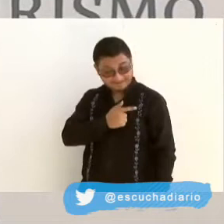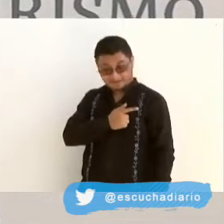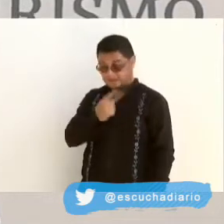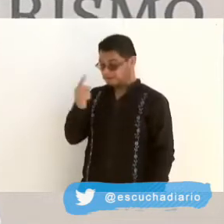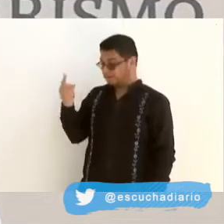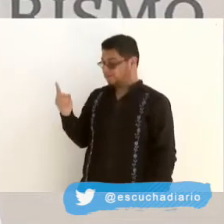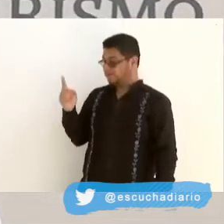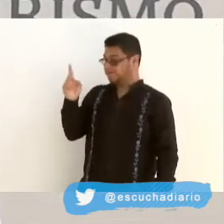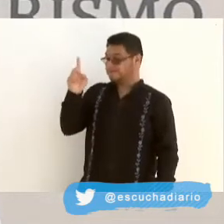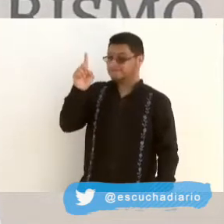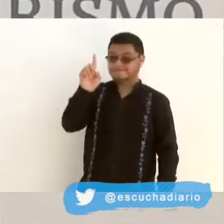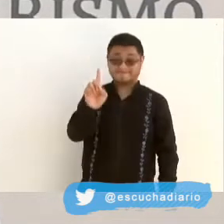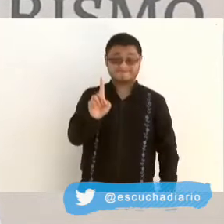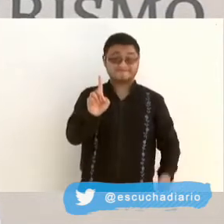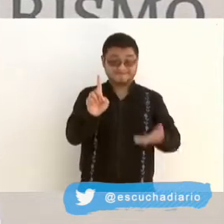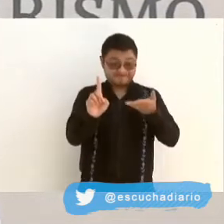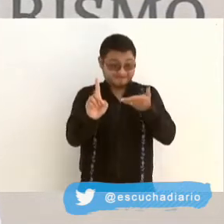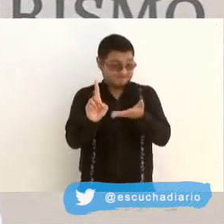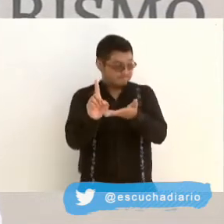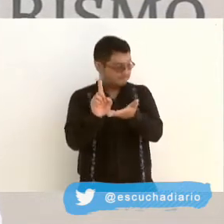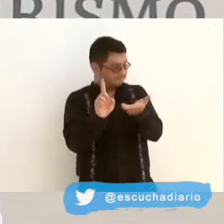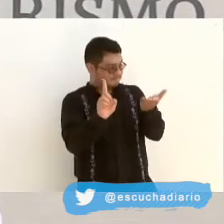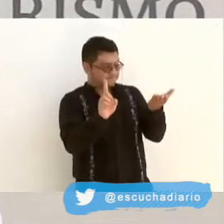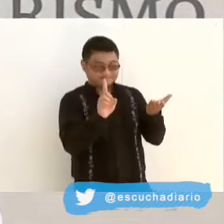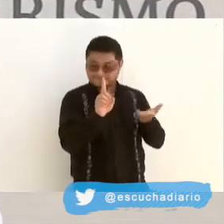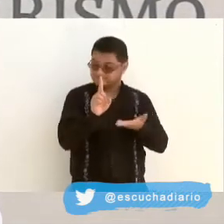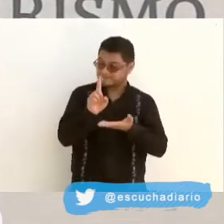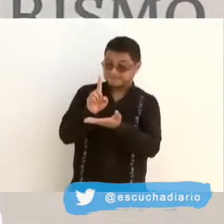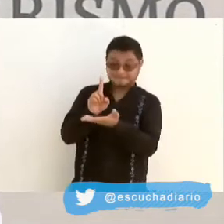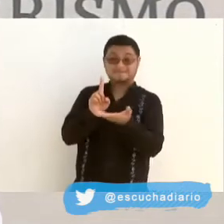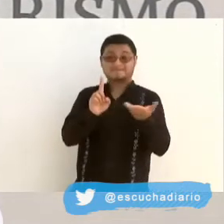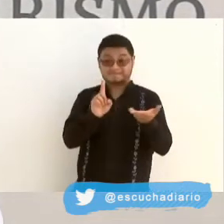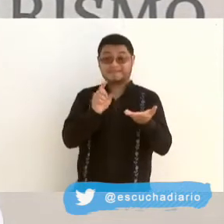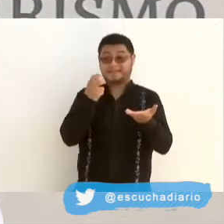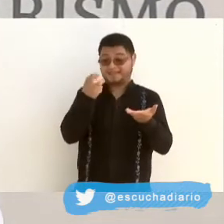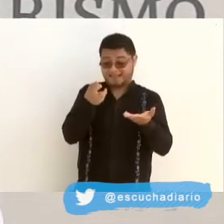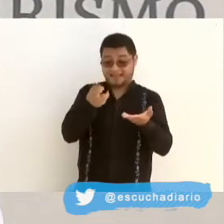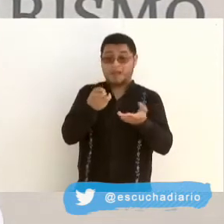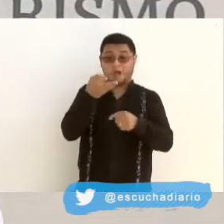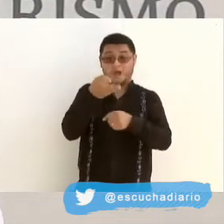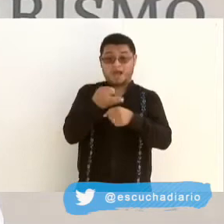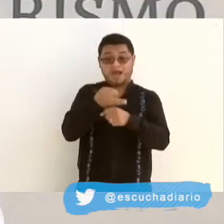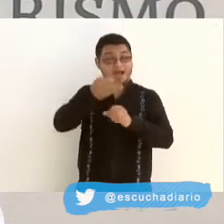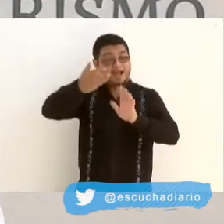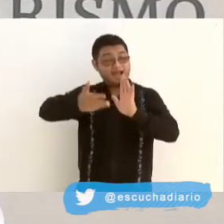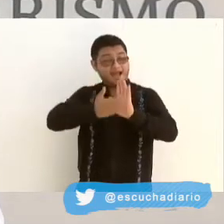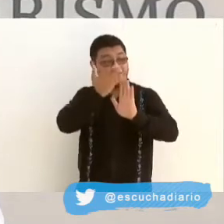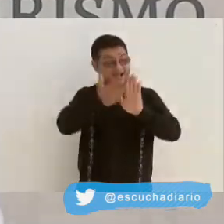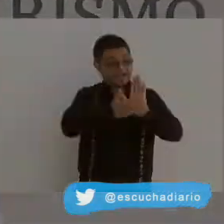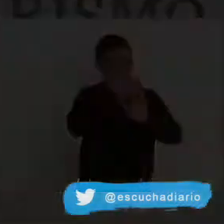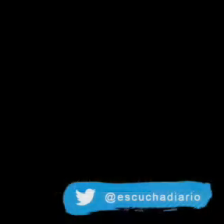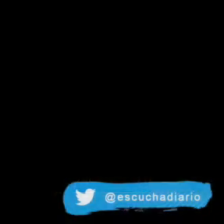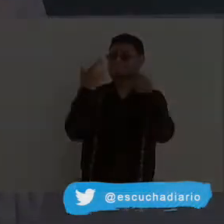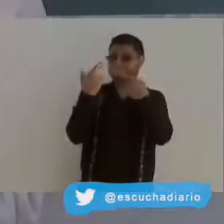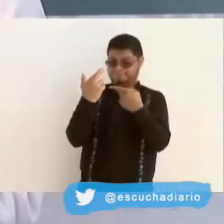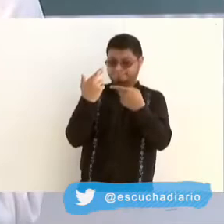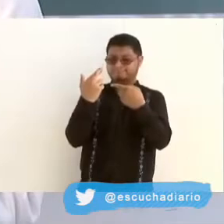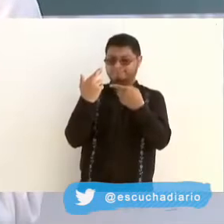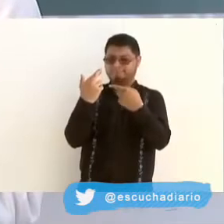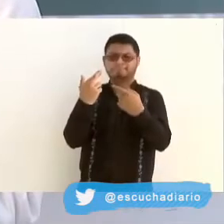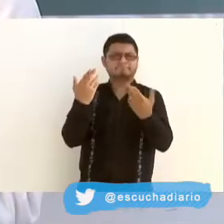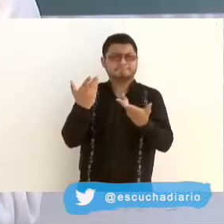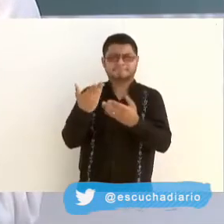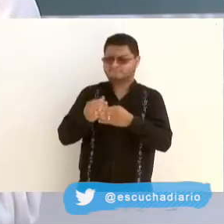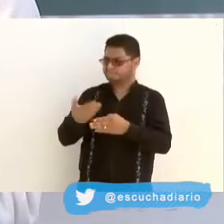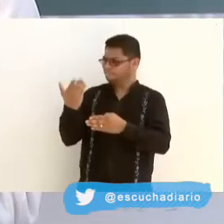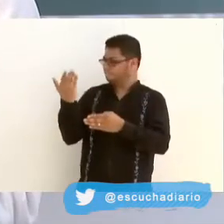aquí en este tramo de construcción del Tren Maya. Hasta